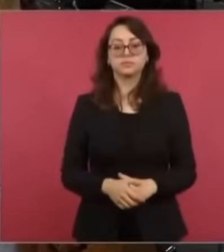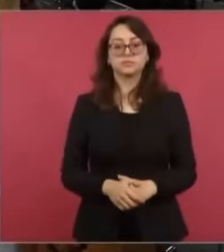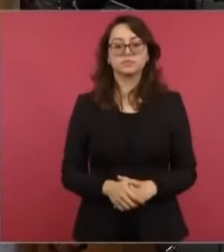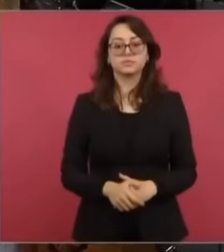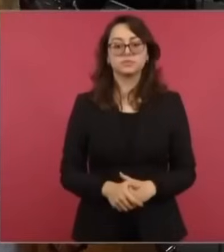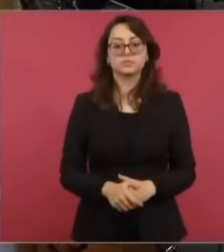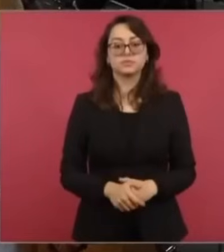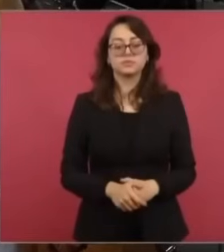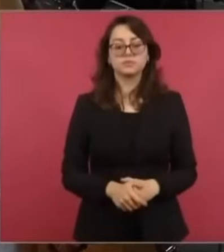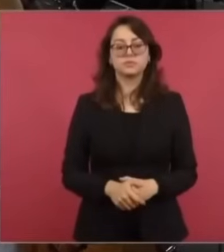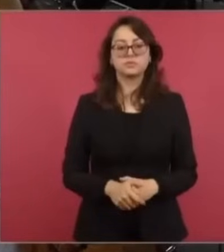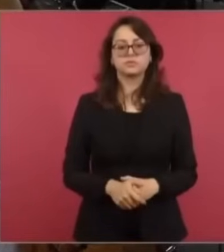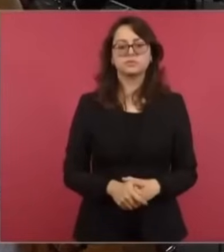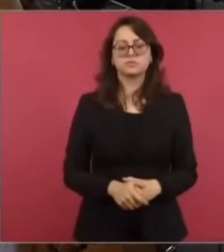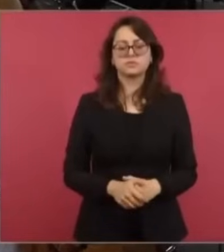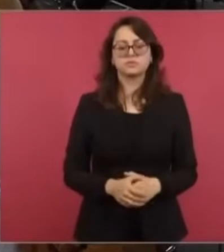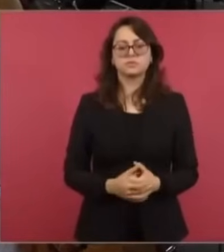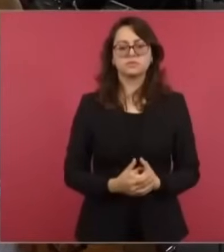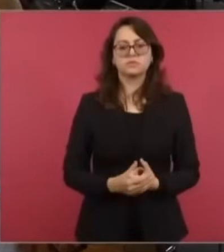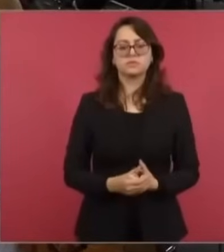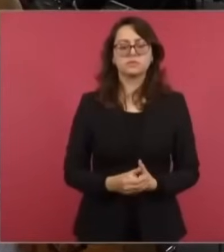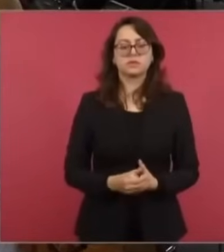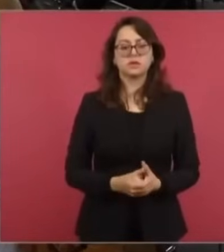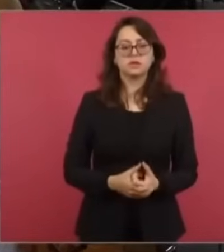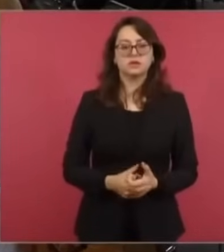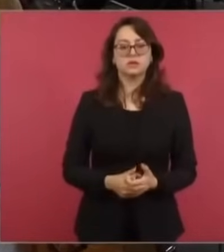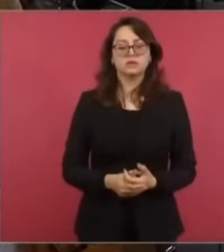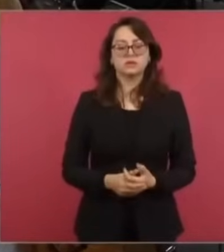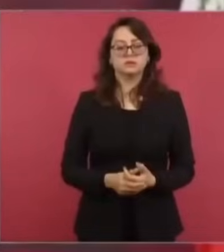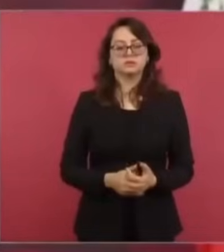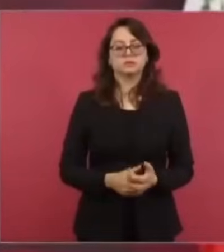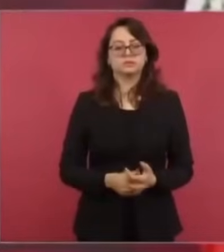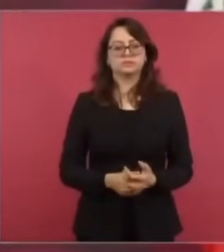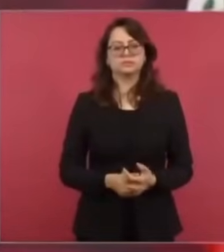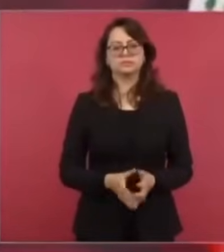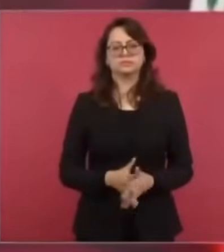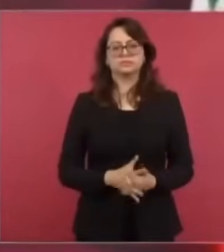No hay ningún problema de eso. ¿Tienen presupuesto?